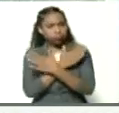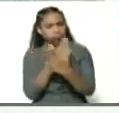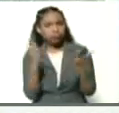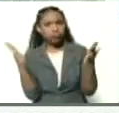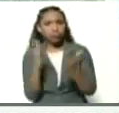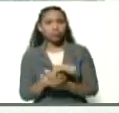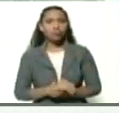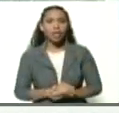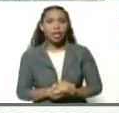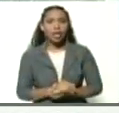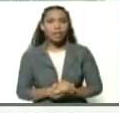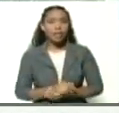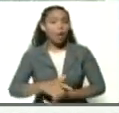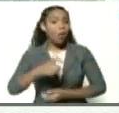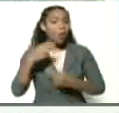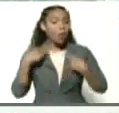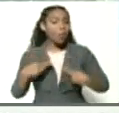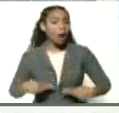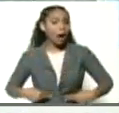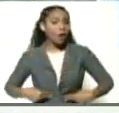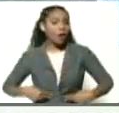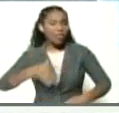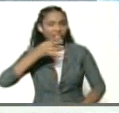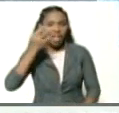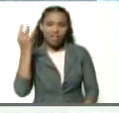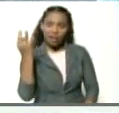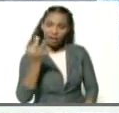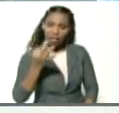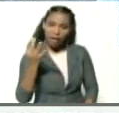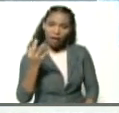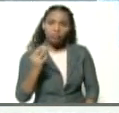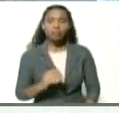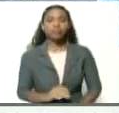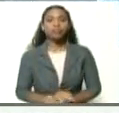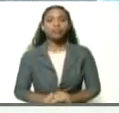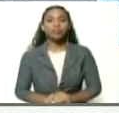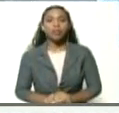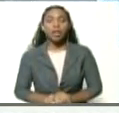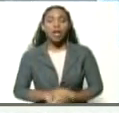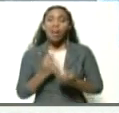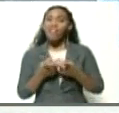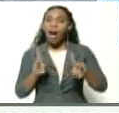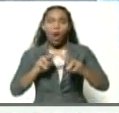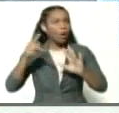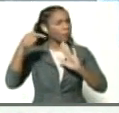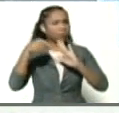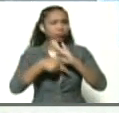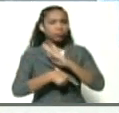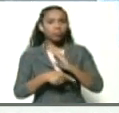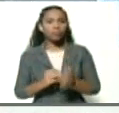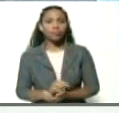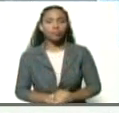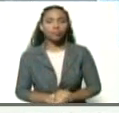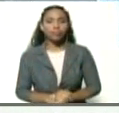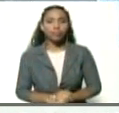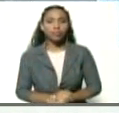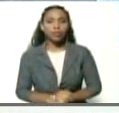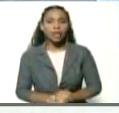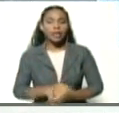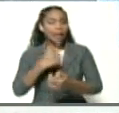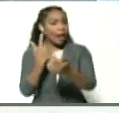solidaridad, del humanismo verdadero, los valores profundos de